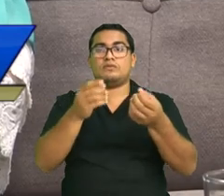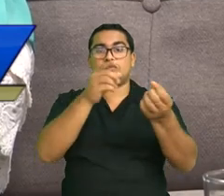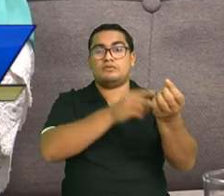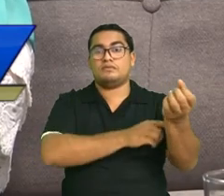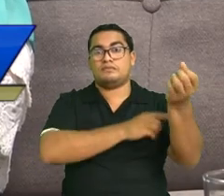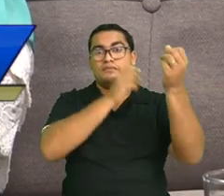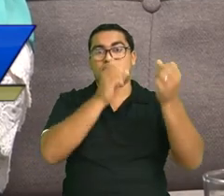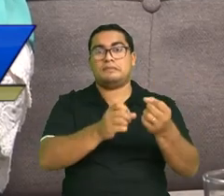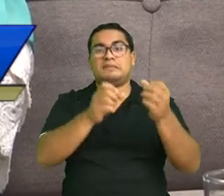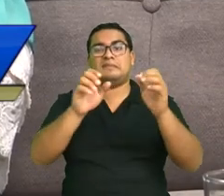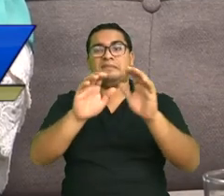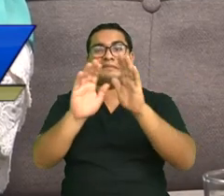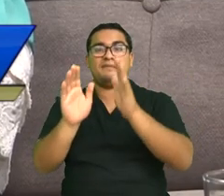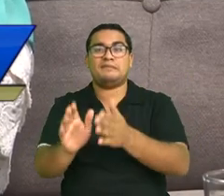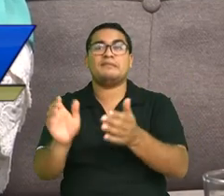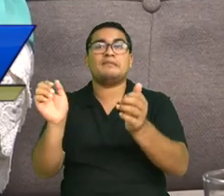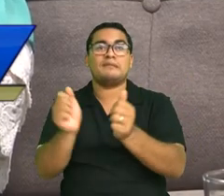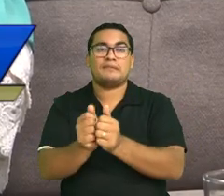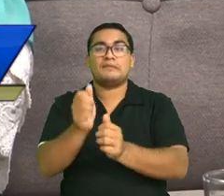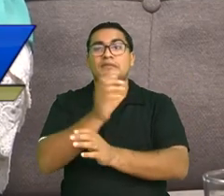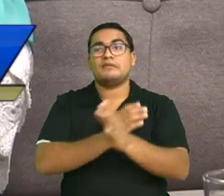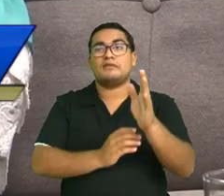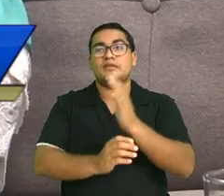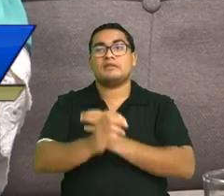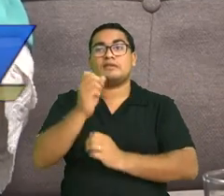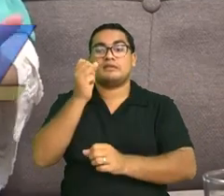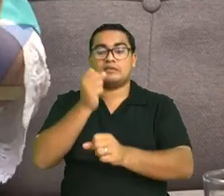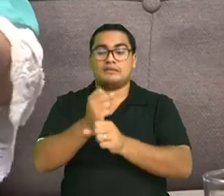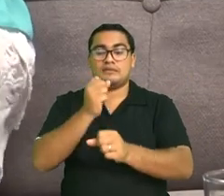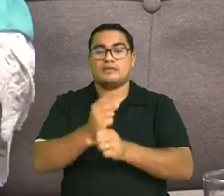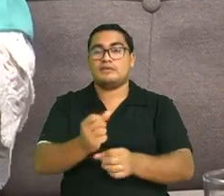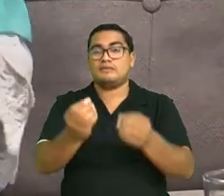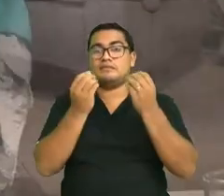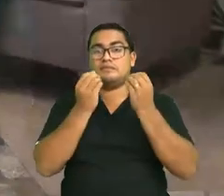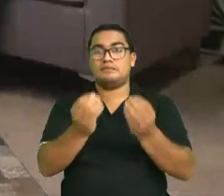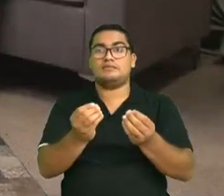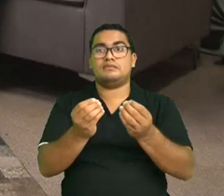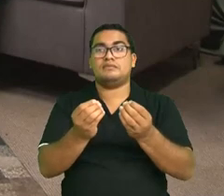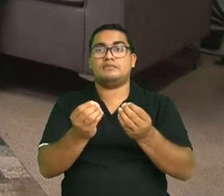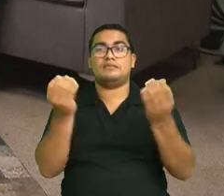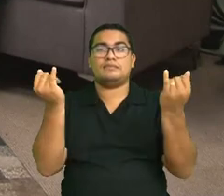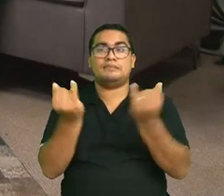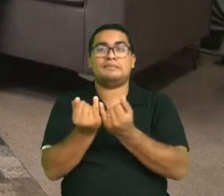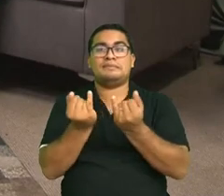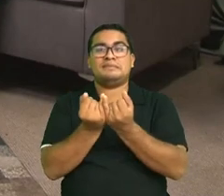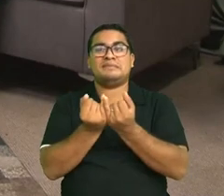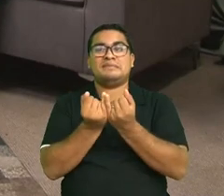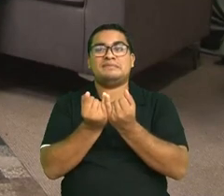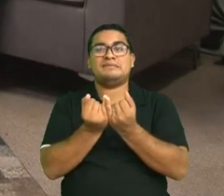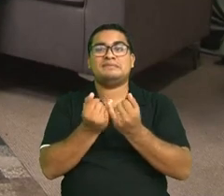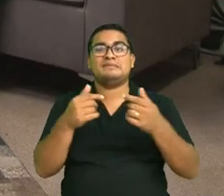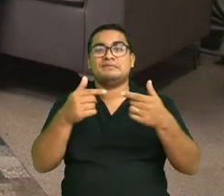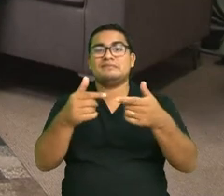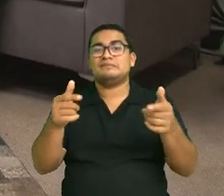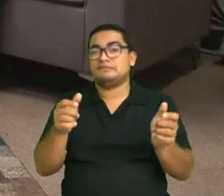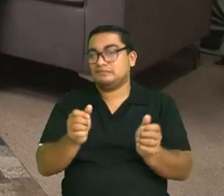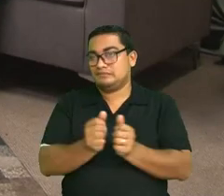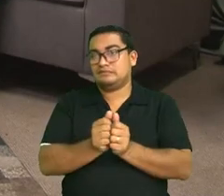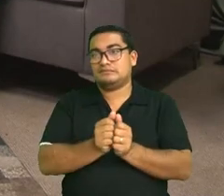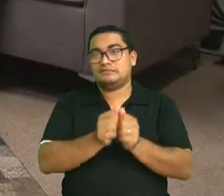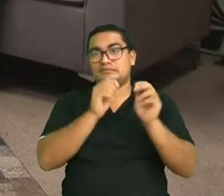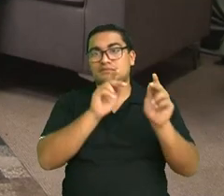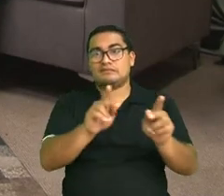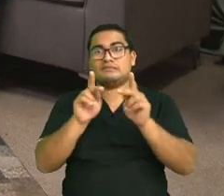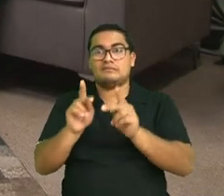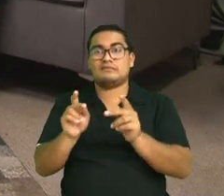que han trabajado mucho, ¿verdad?, y que son parte también compañeros del gabinete de discapacidad, creo que